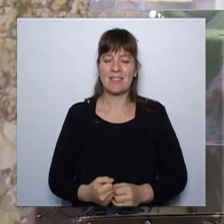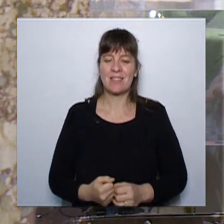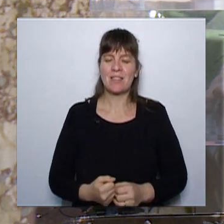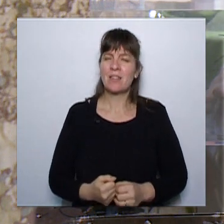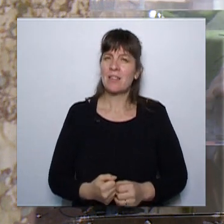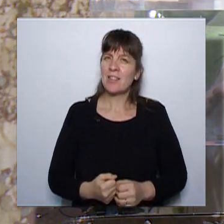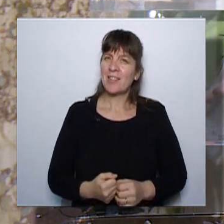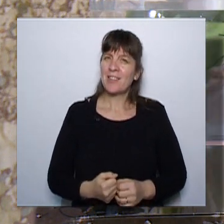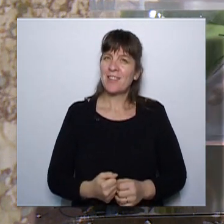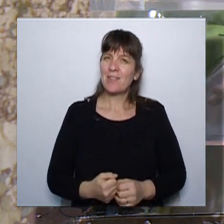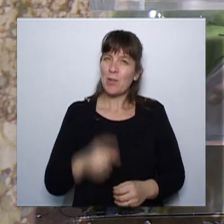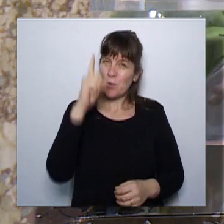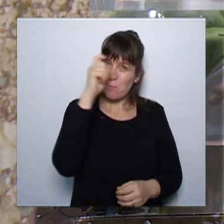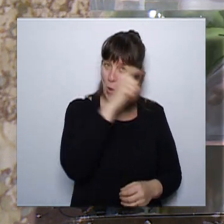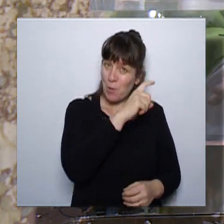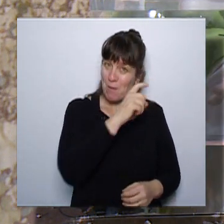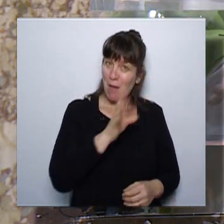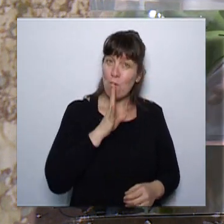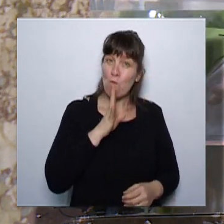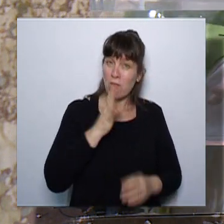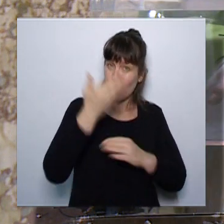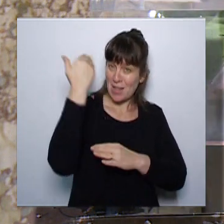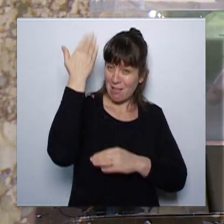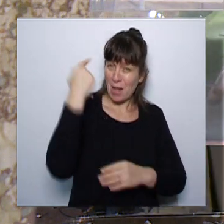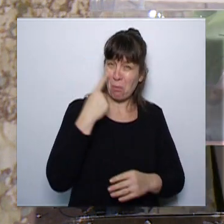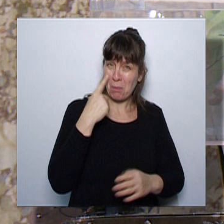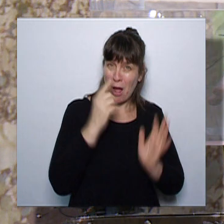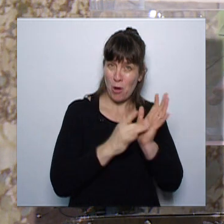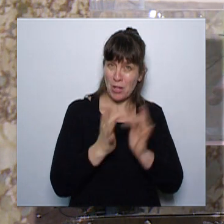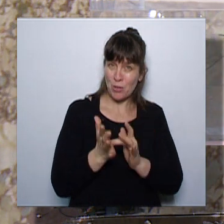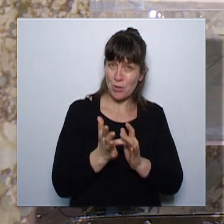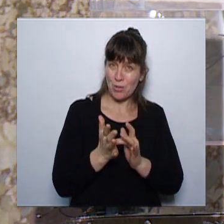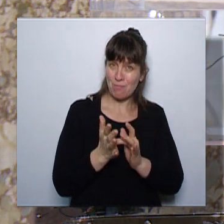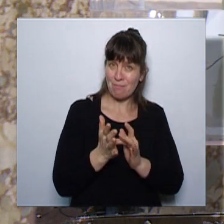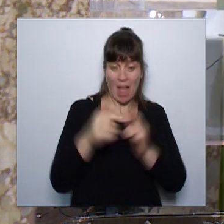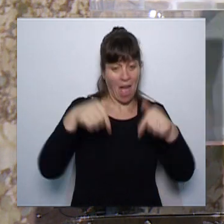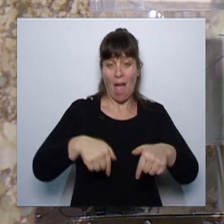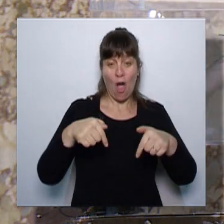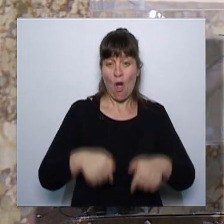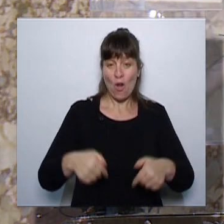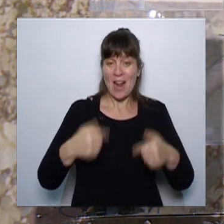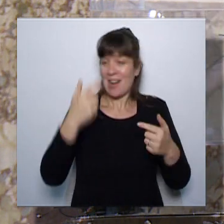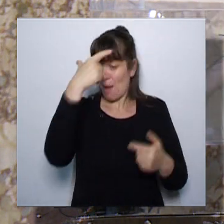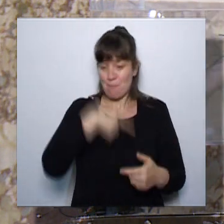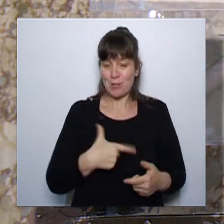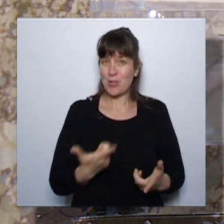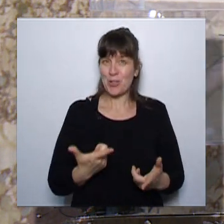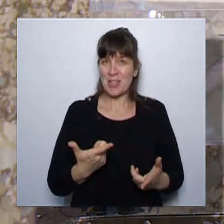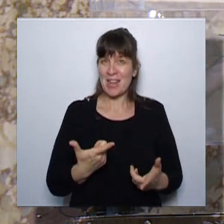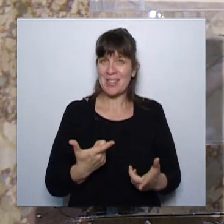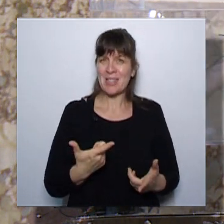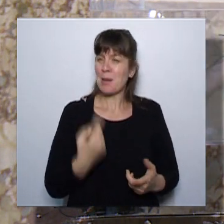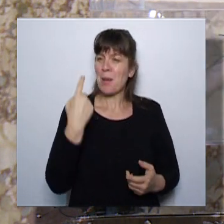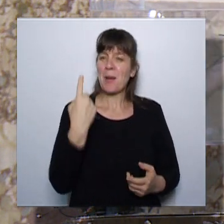no es un problema solamente de los judíos que vivían con jesús es una tentación que tenemos todos nosotros también